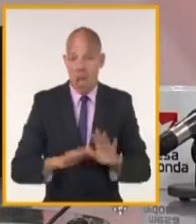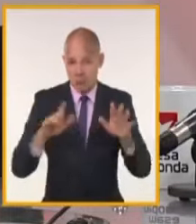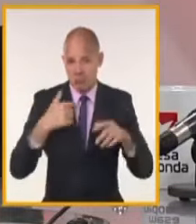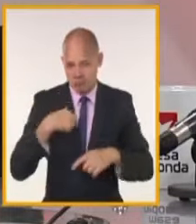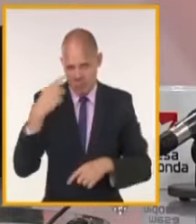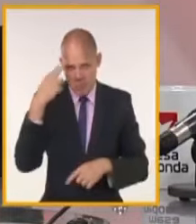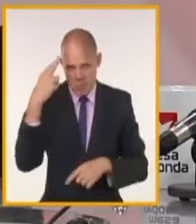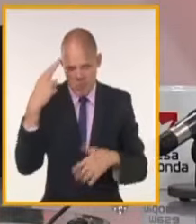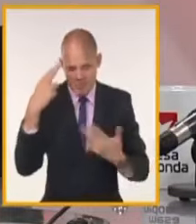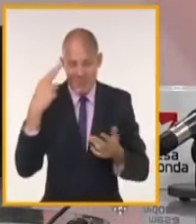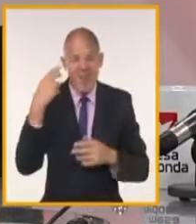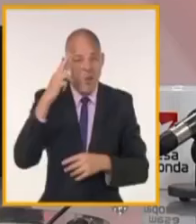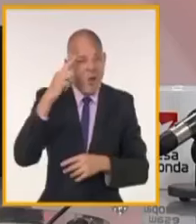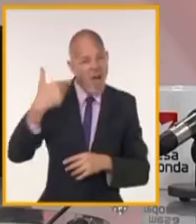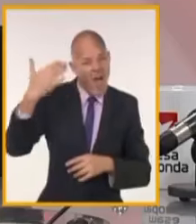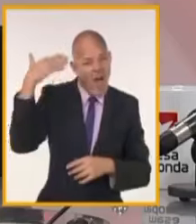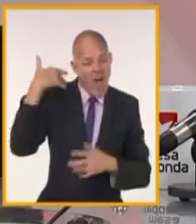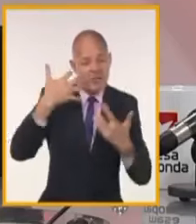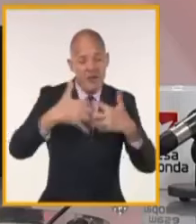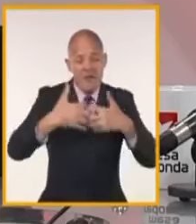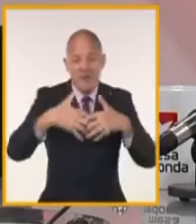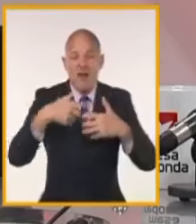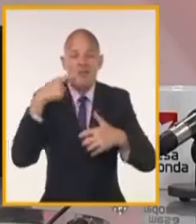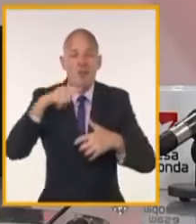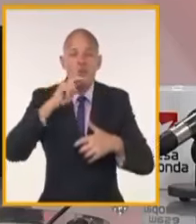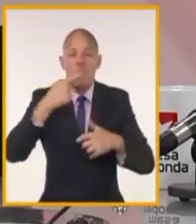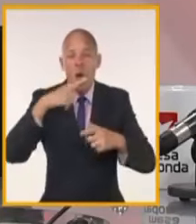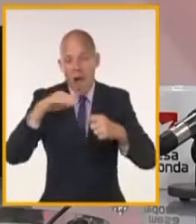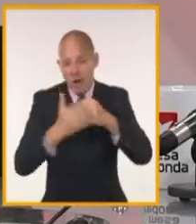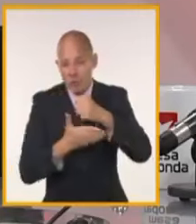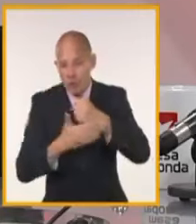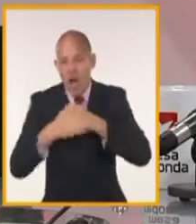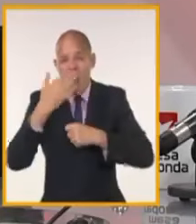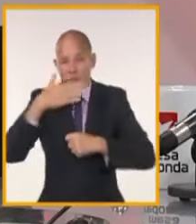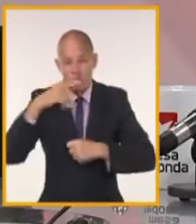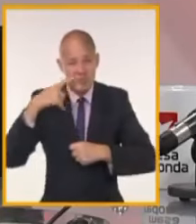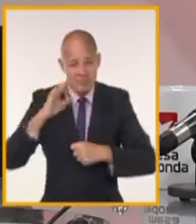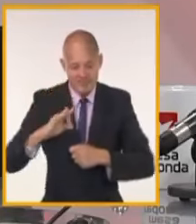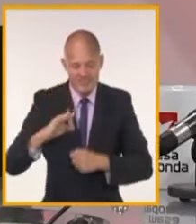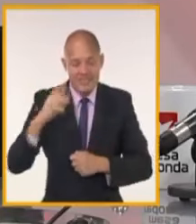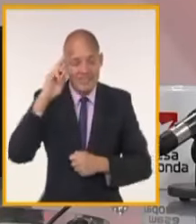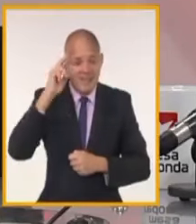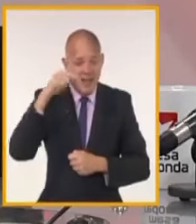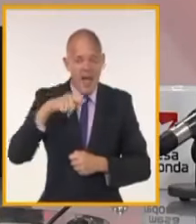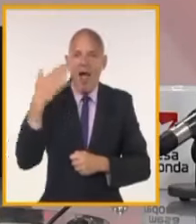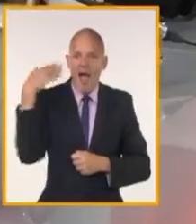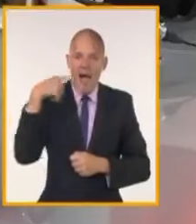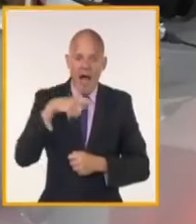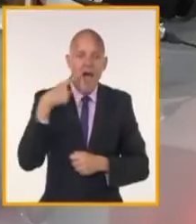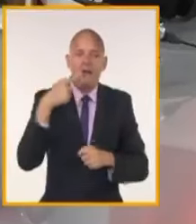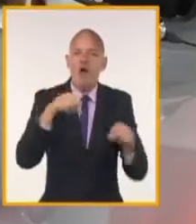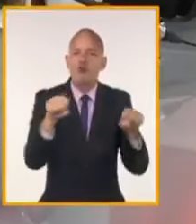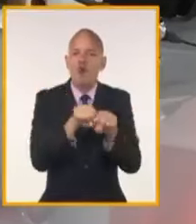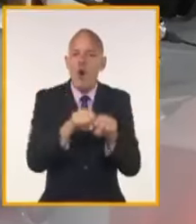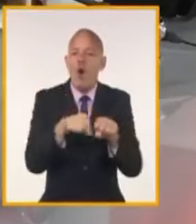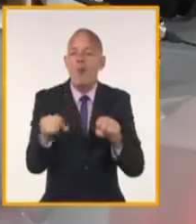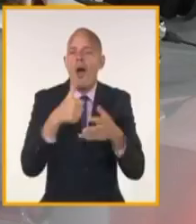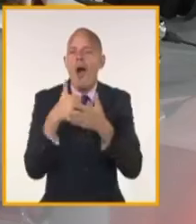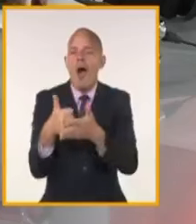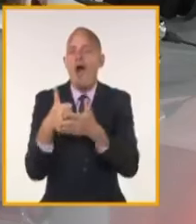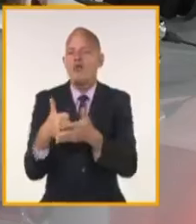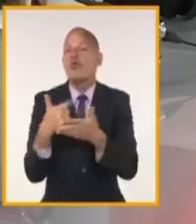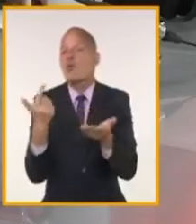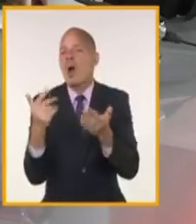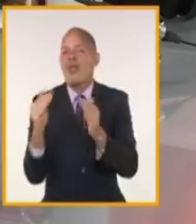los centrales azucareros suministraban energía al país Eso hace que lo local también pueda desde lo local